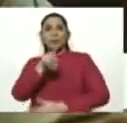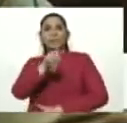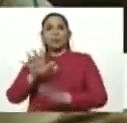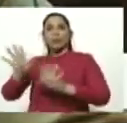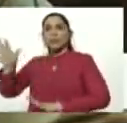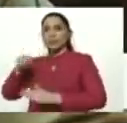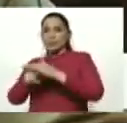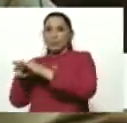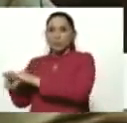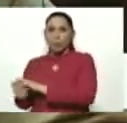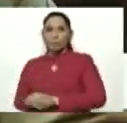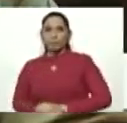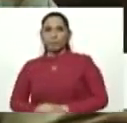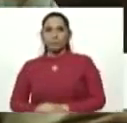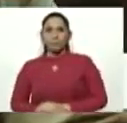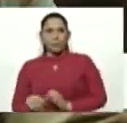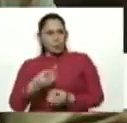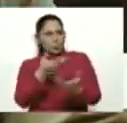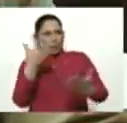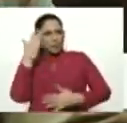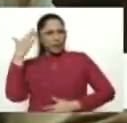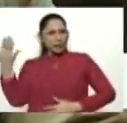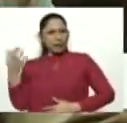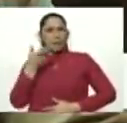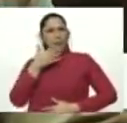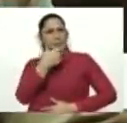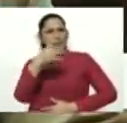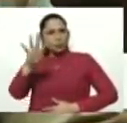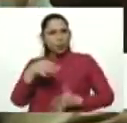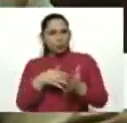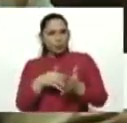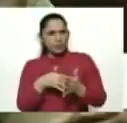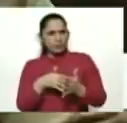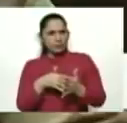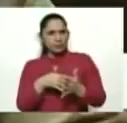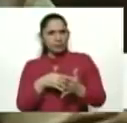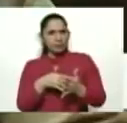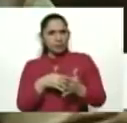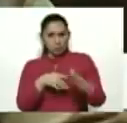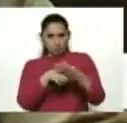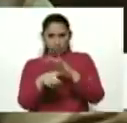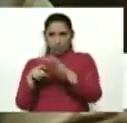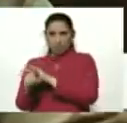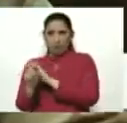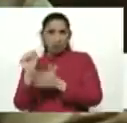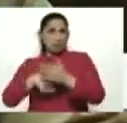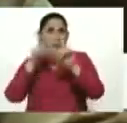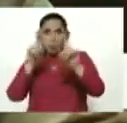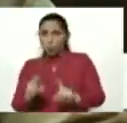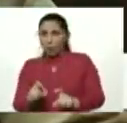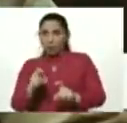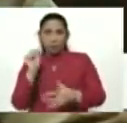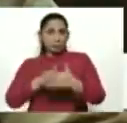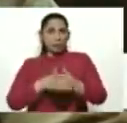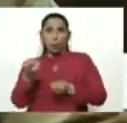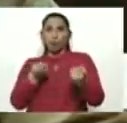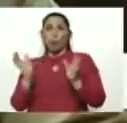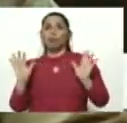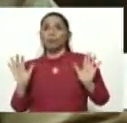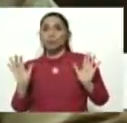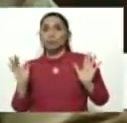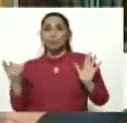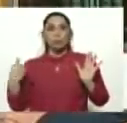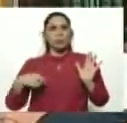34.115 ingresos, mi comandante. ¿Ustedes se imaginan que esos 34.000 hubieran ingresado sin pruebas, sin control?